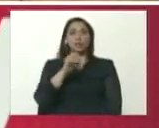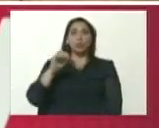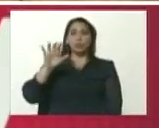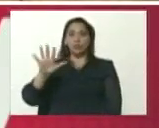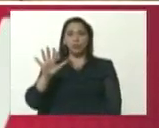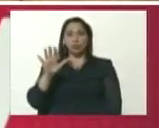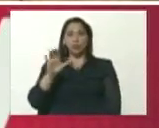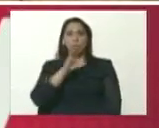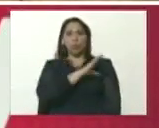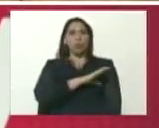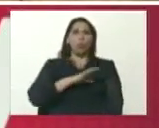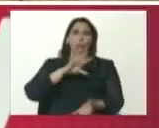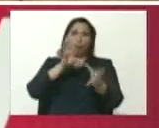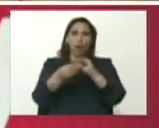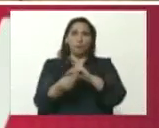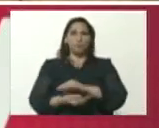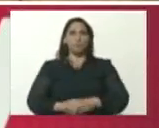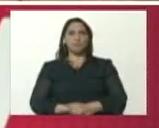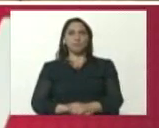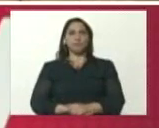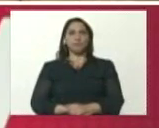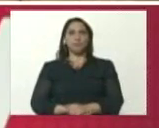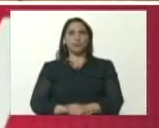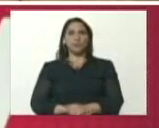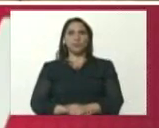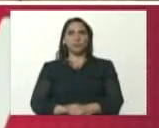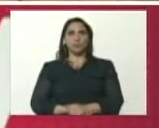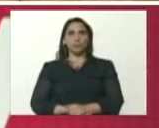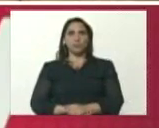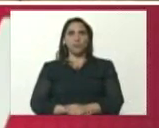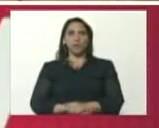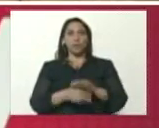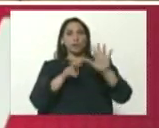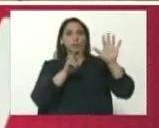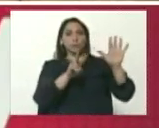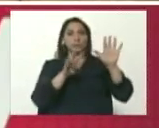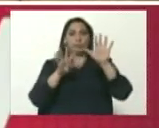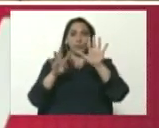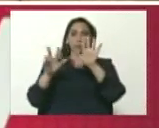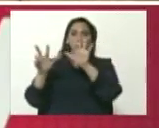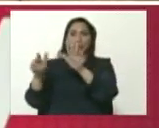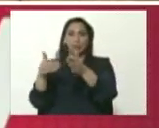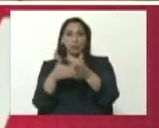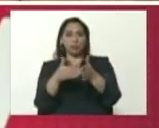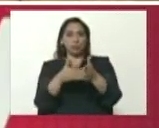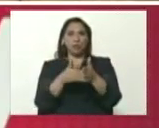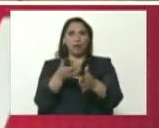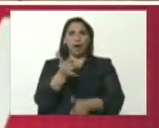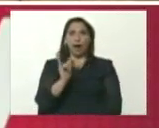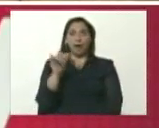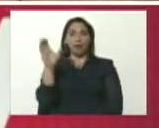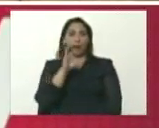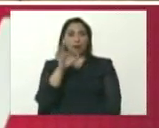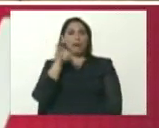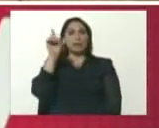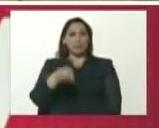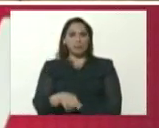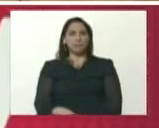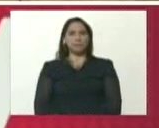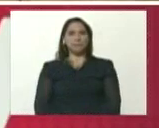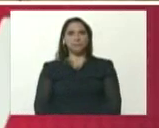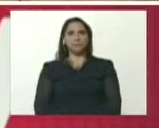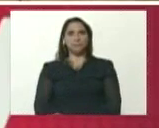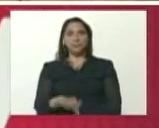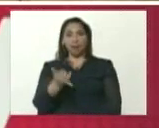comités locales de abastecimiento y producción de los 798,000 que hay en Caracas. Igualmente hay